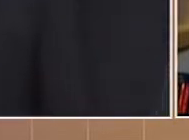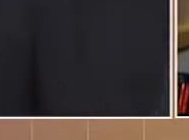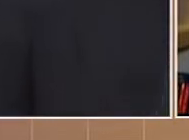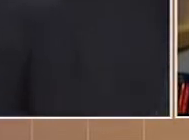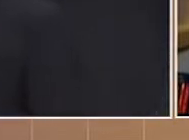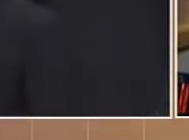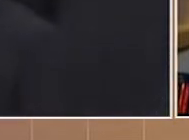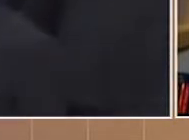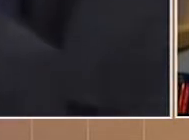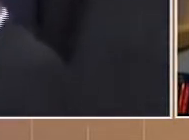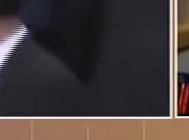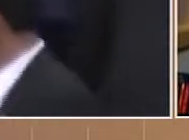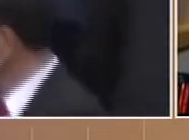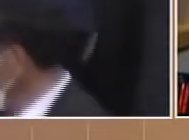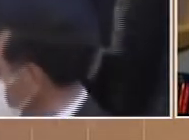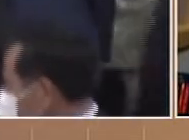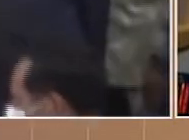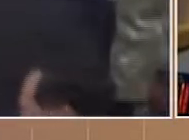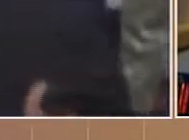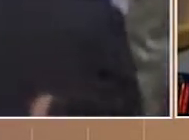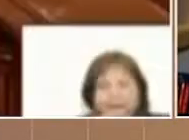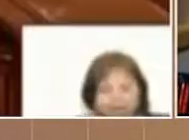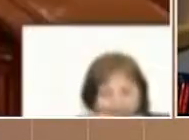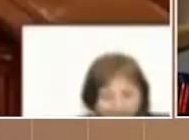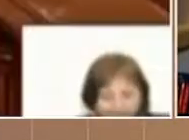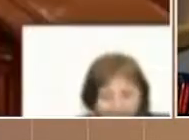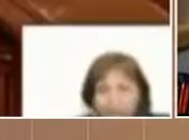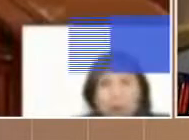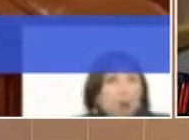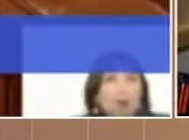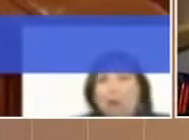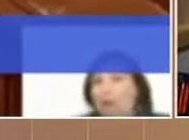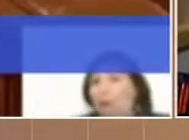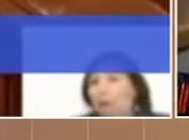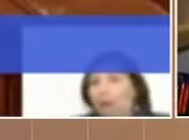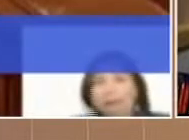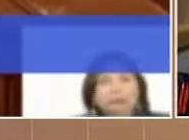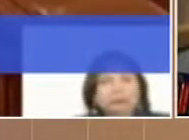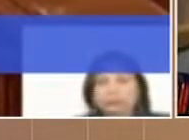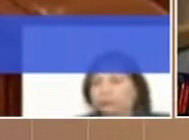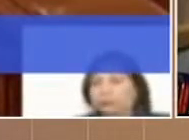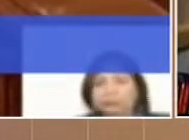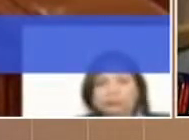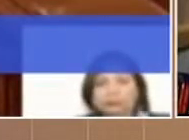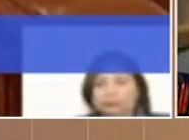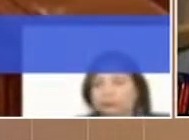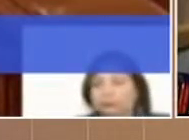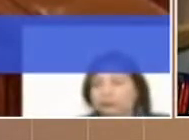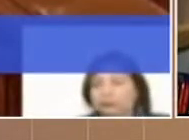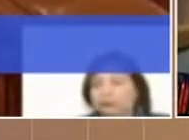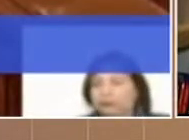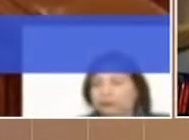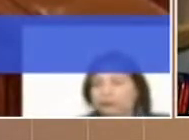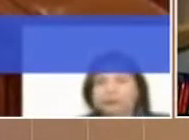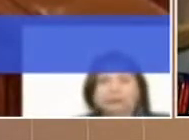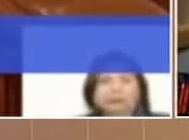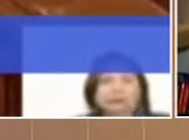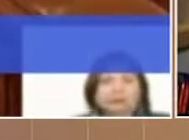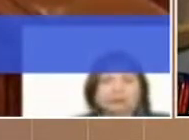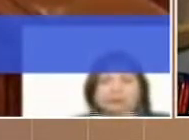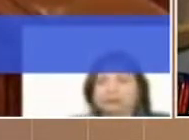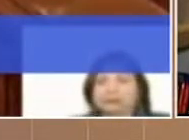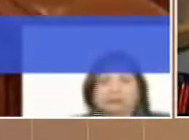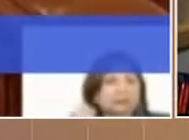mente la posibilidad de cometer ese inmenso error de terminar y, amenazando de alguna manera a los congresistas diciéndole, y es que acaso